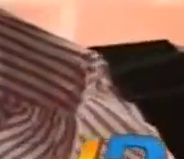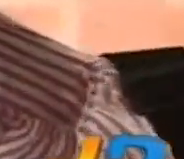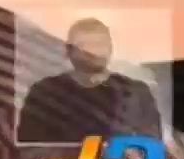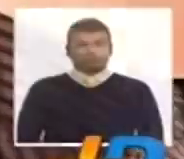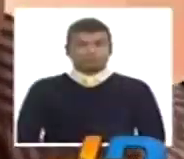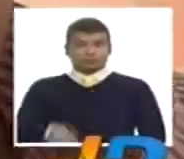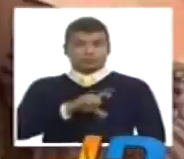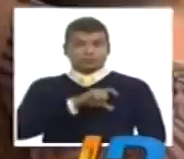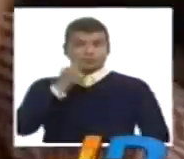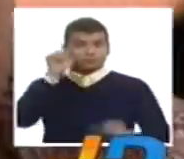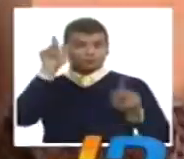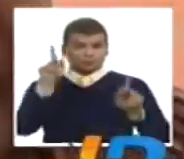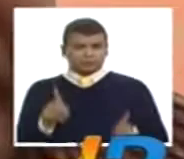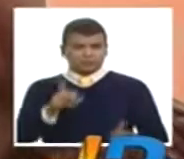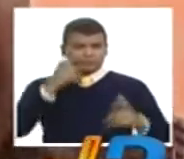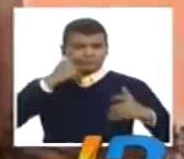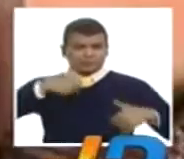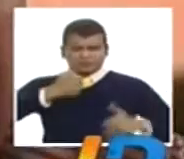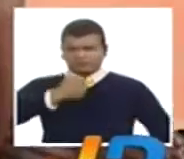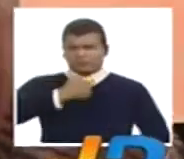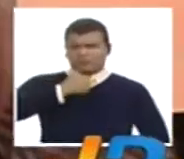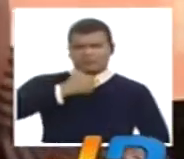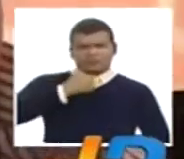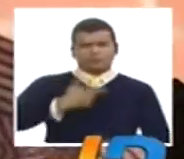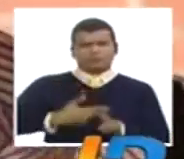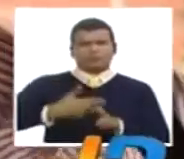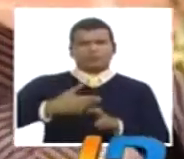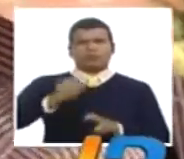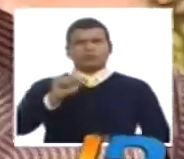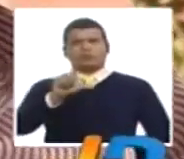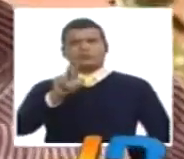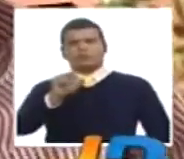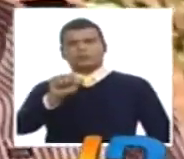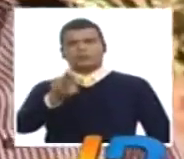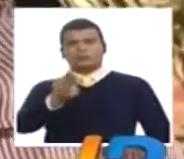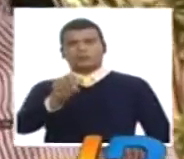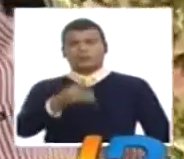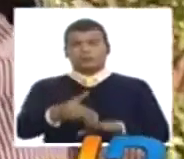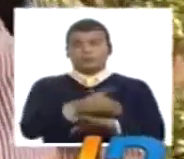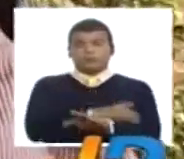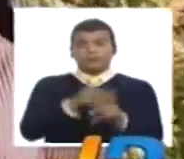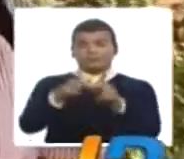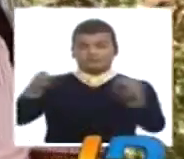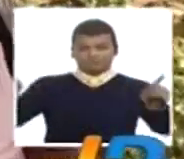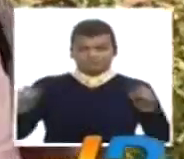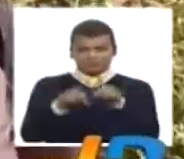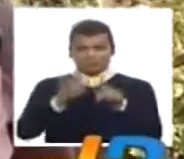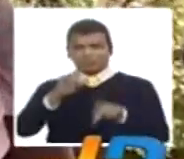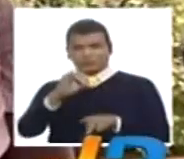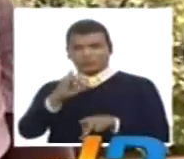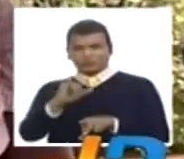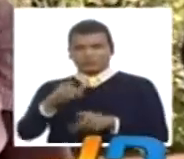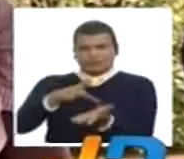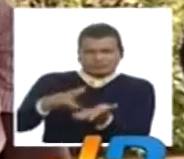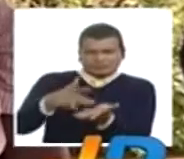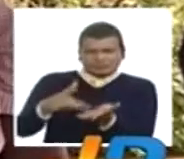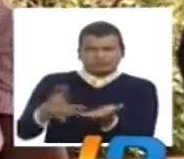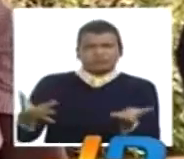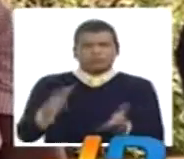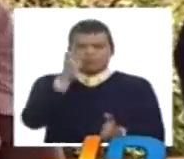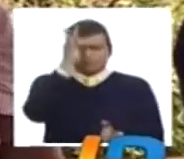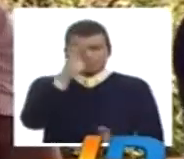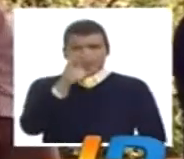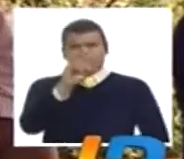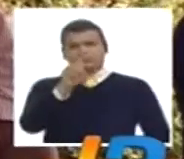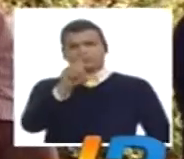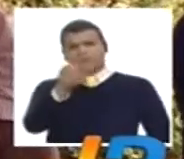En Cali, el reconocido periodista de radio Álvaro Miguel Mina salió esta mañana de la unidad de cuidados intensivos de la clínica Colsanitas tras una arritmia